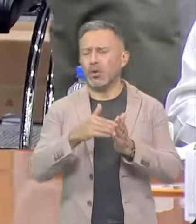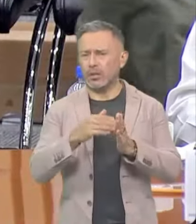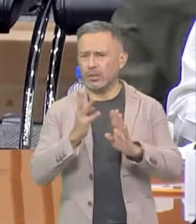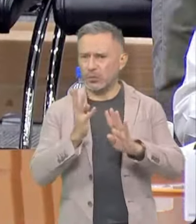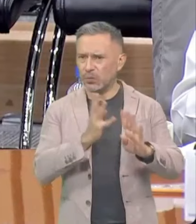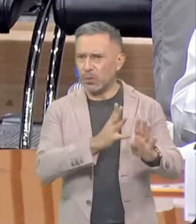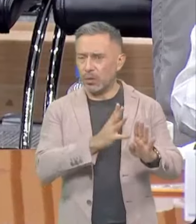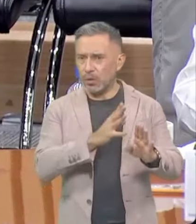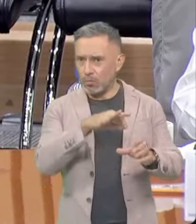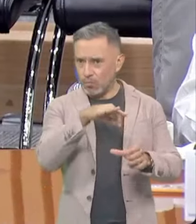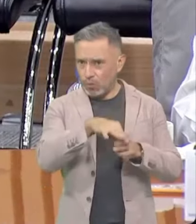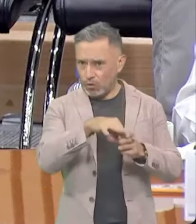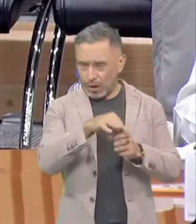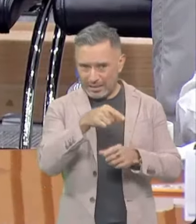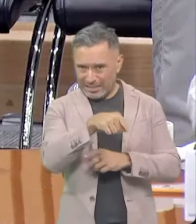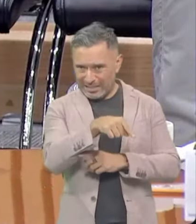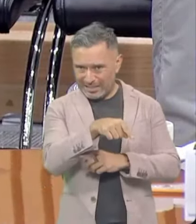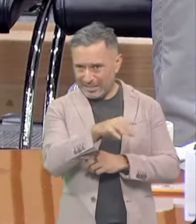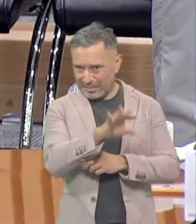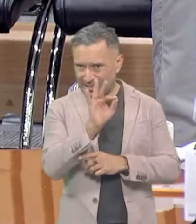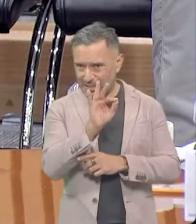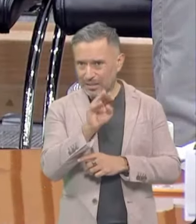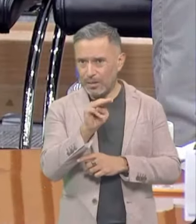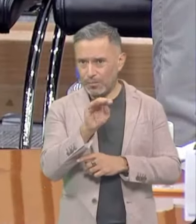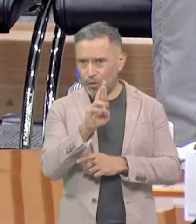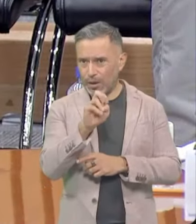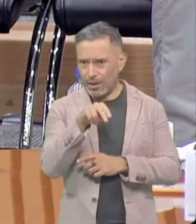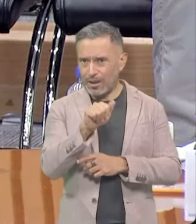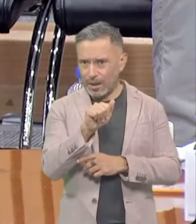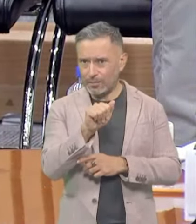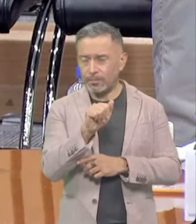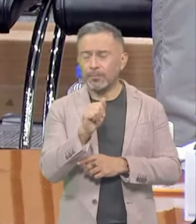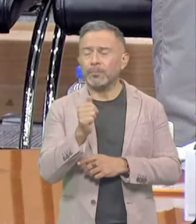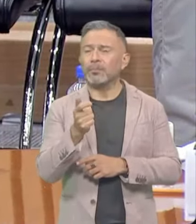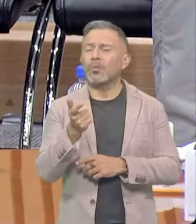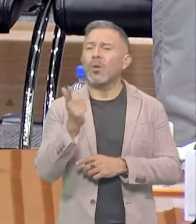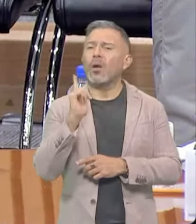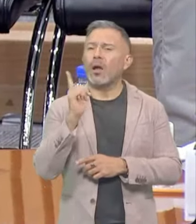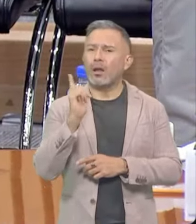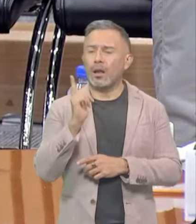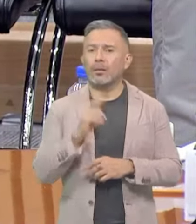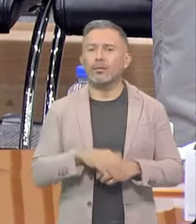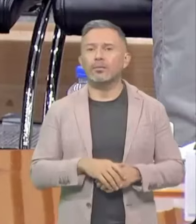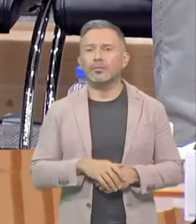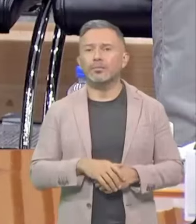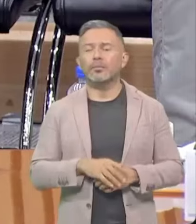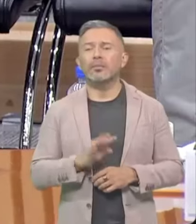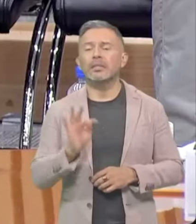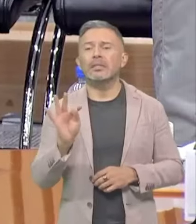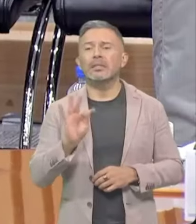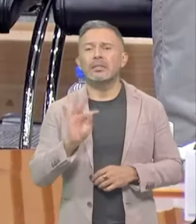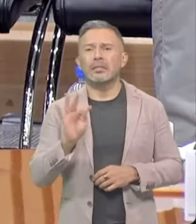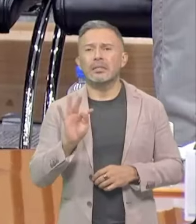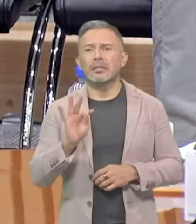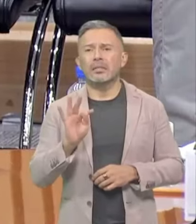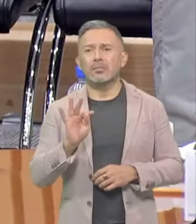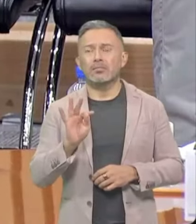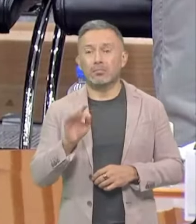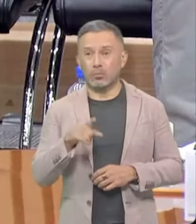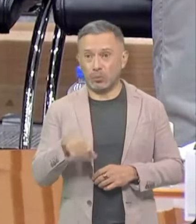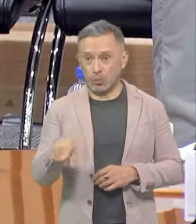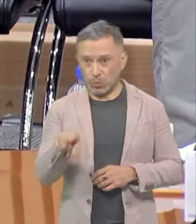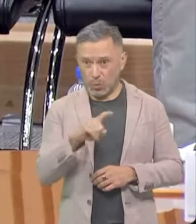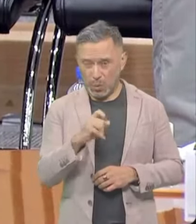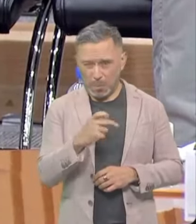morena deseo que a quienes atraviesan por una circunstancia de extrema